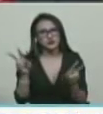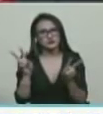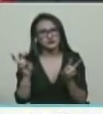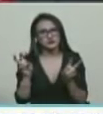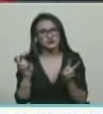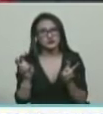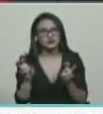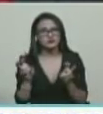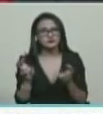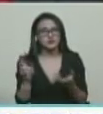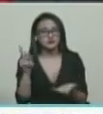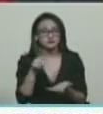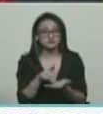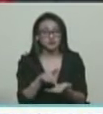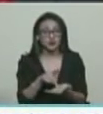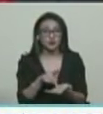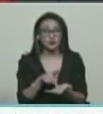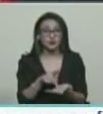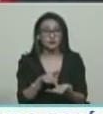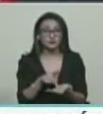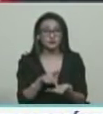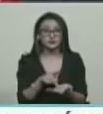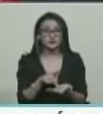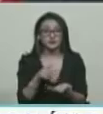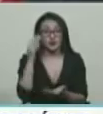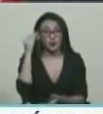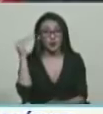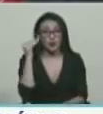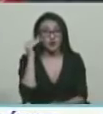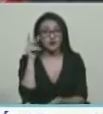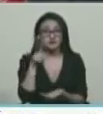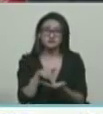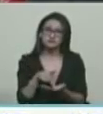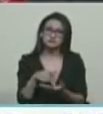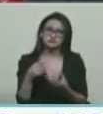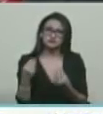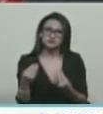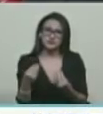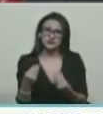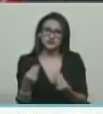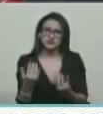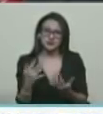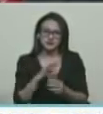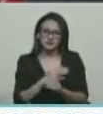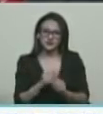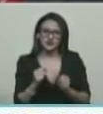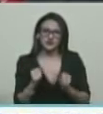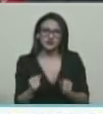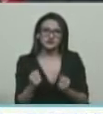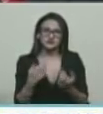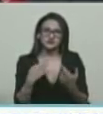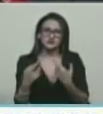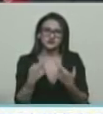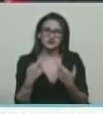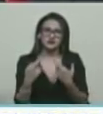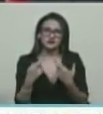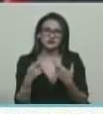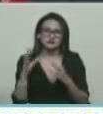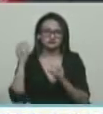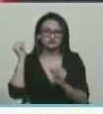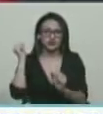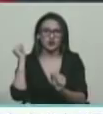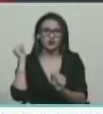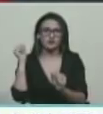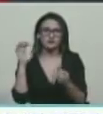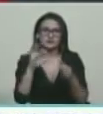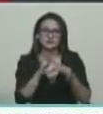venga esta autoridad de la República Democrática Popular de Corea justamente para fortalecer las relaciones diplomáticas,